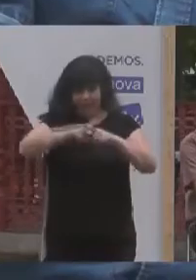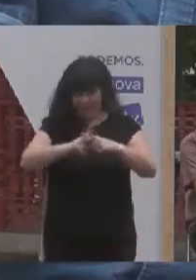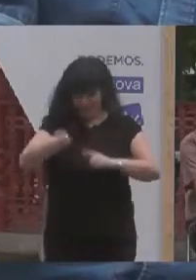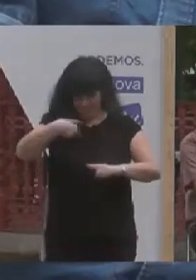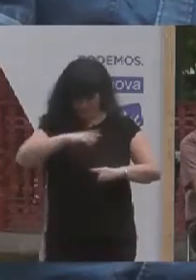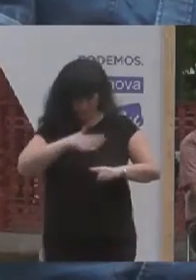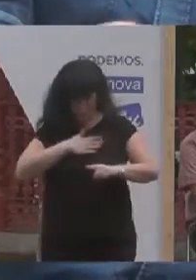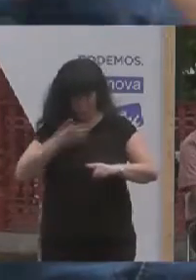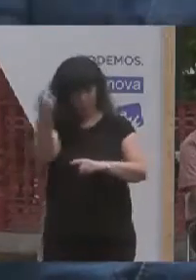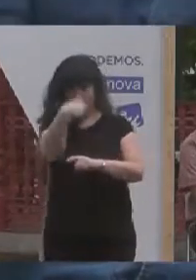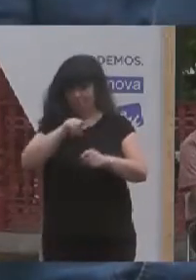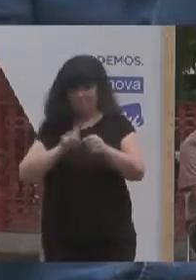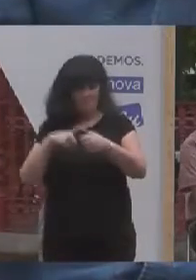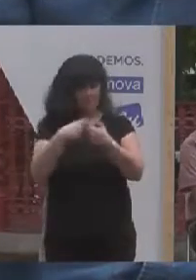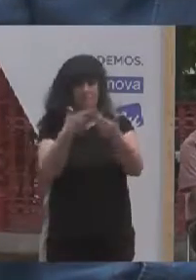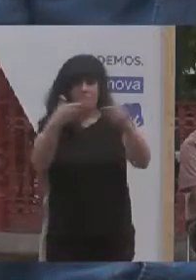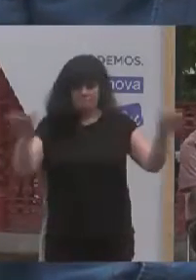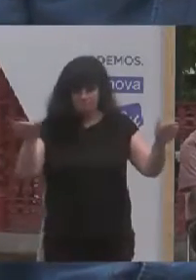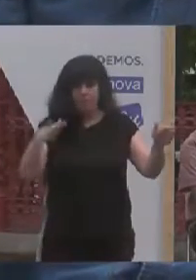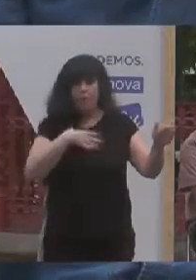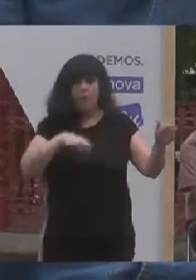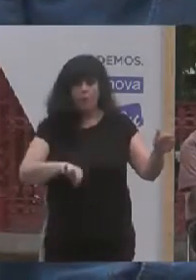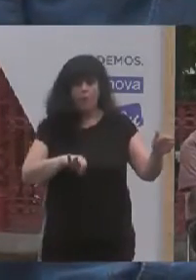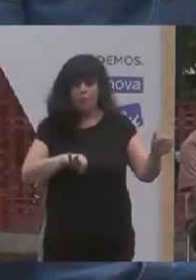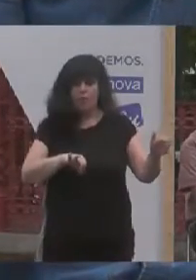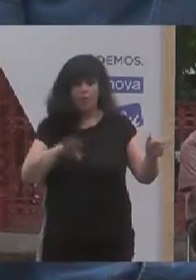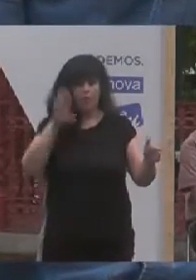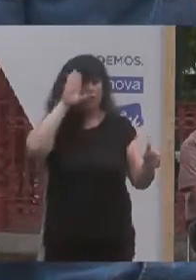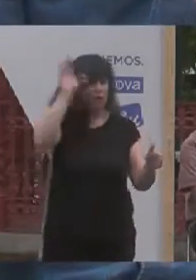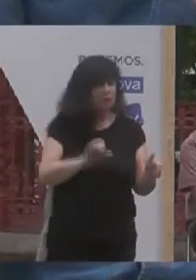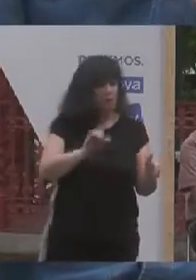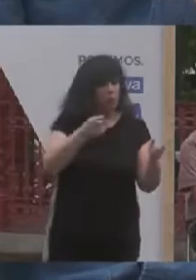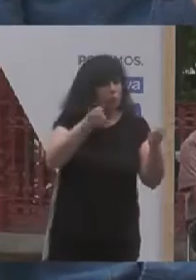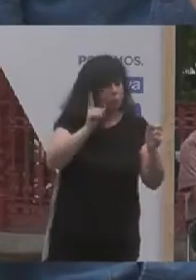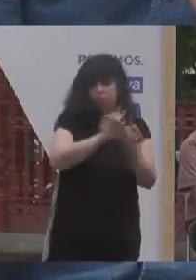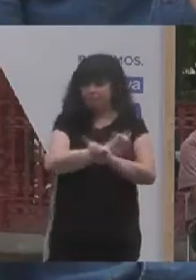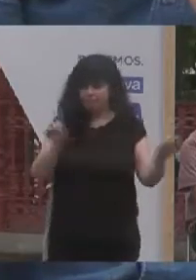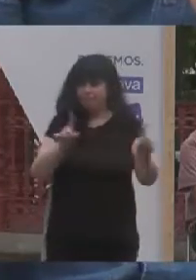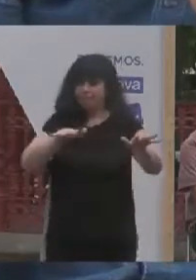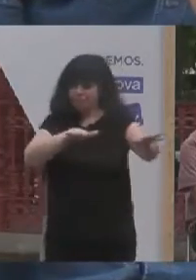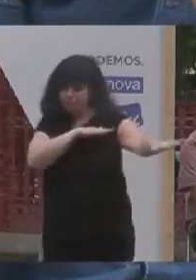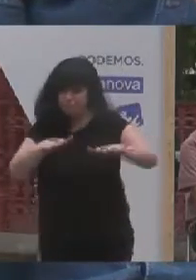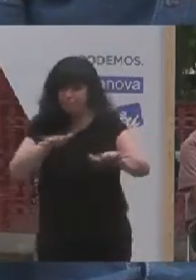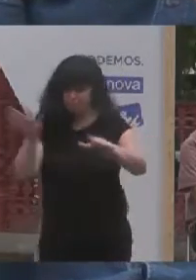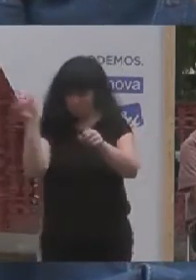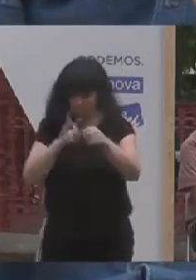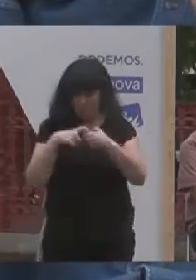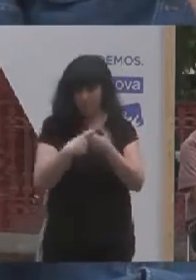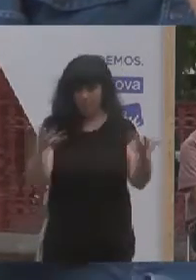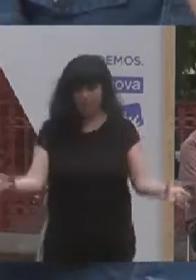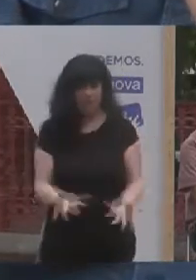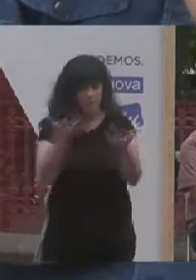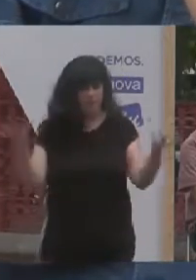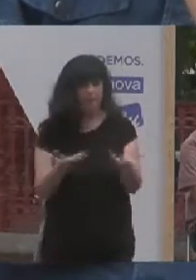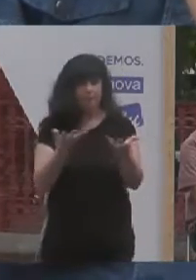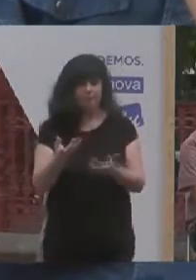ferramenta, a non ser só espectadoras, a ser cidadás activas e activistas, como xa vemos. Non